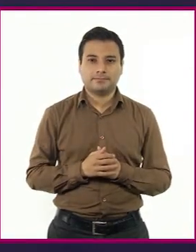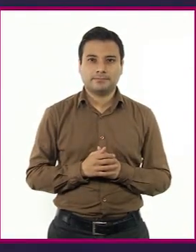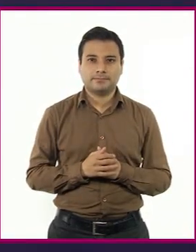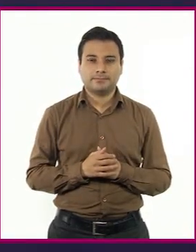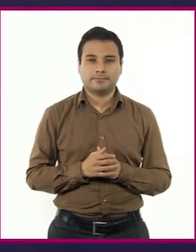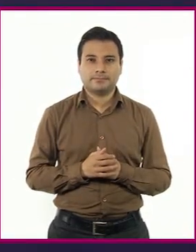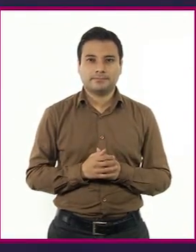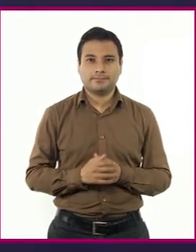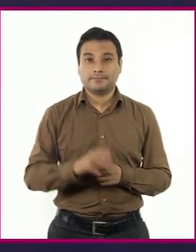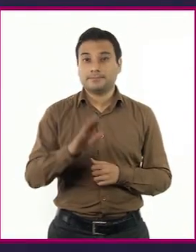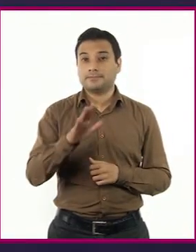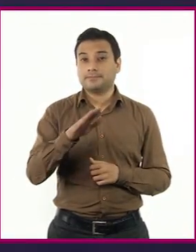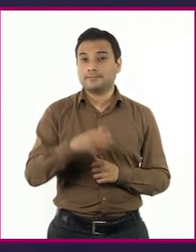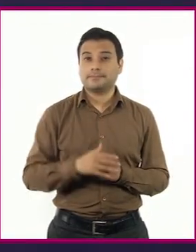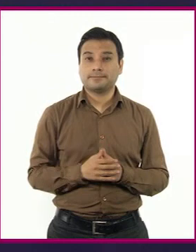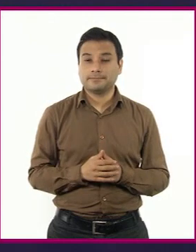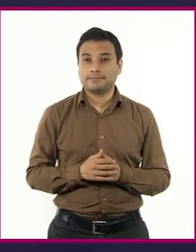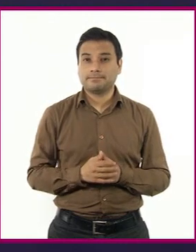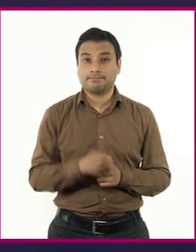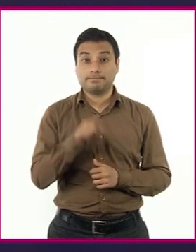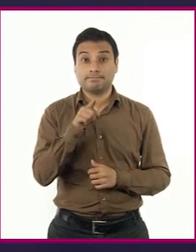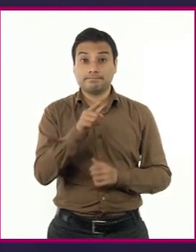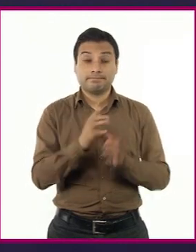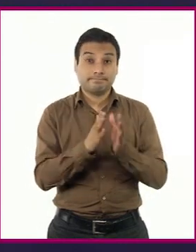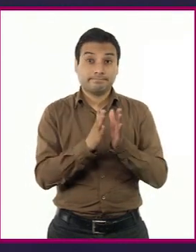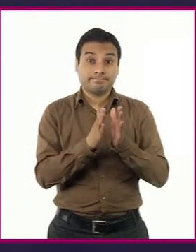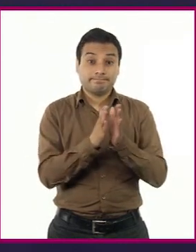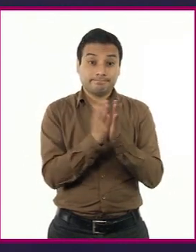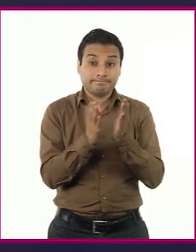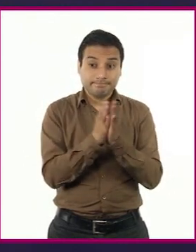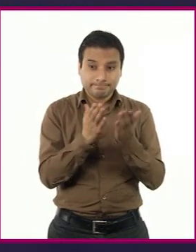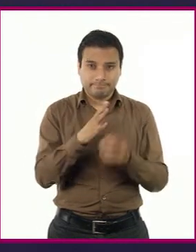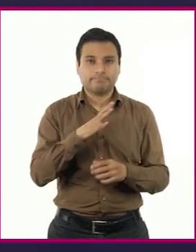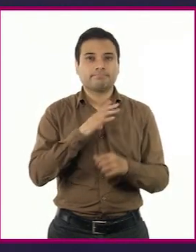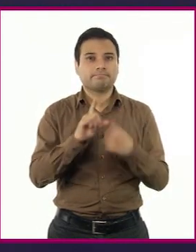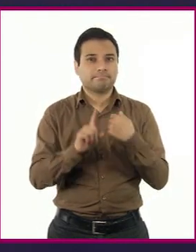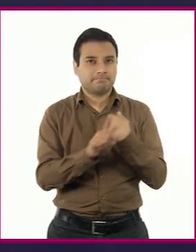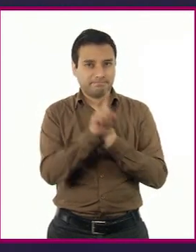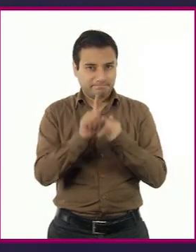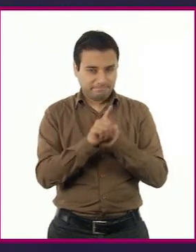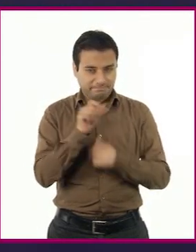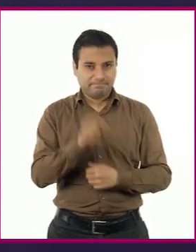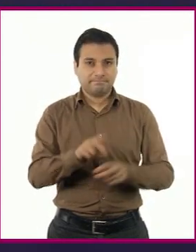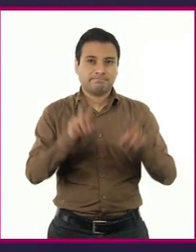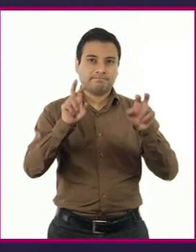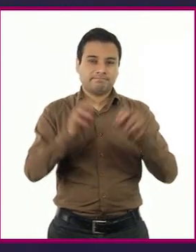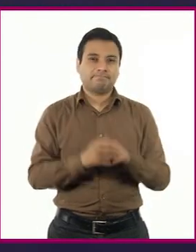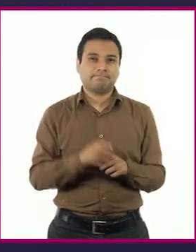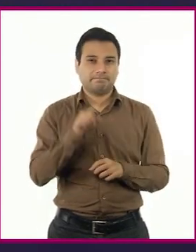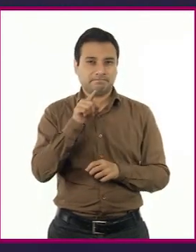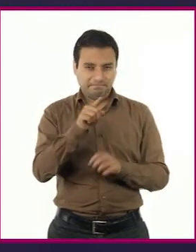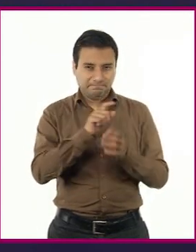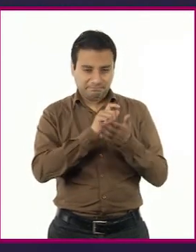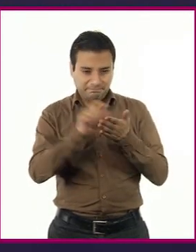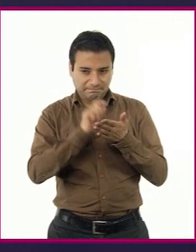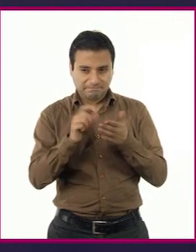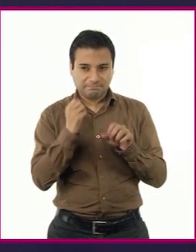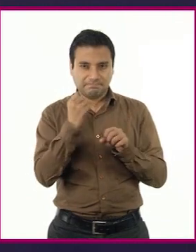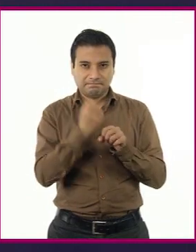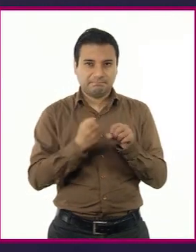Alumnas y alumnos, les invito a buscar y resolver en su libro de textos los problemas relacionados con el tema y fortalecer su proceso